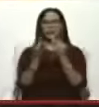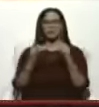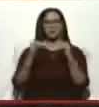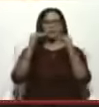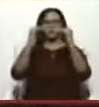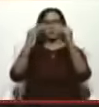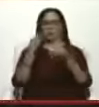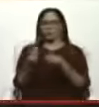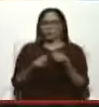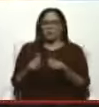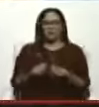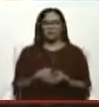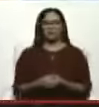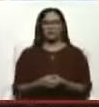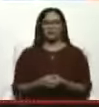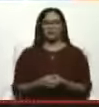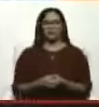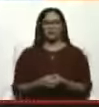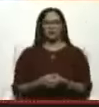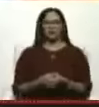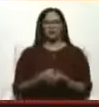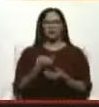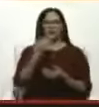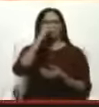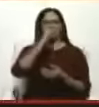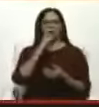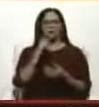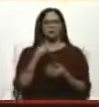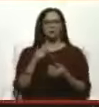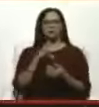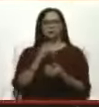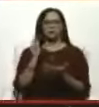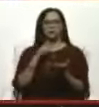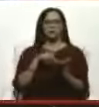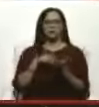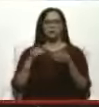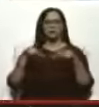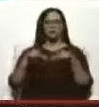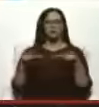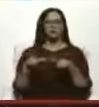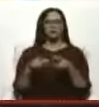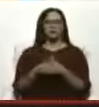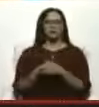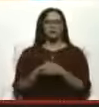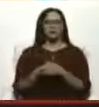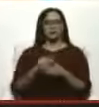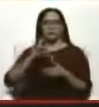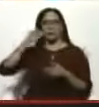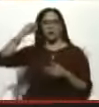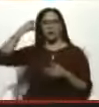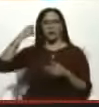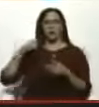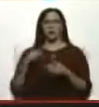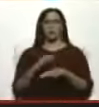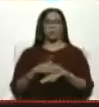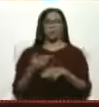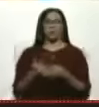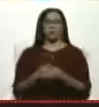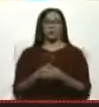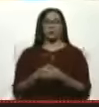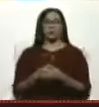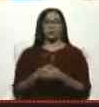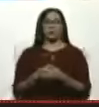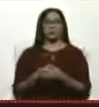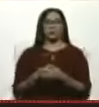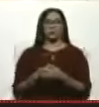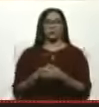sea. ¿Hace cuántos años aproximadamente no se presentaba una situación de esta manera? Bueno, no me acuerdo porque el otro,